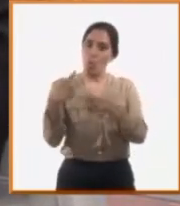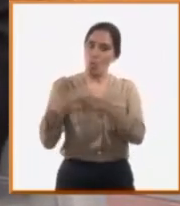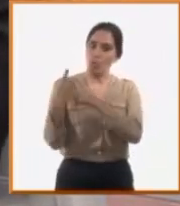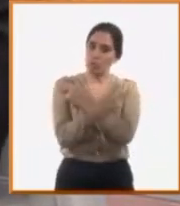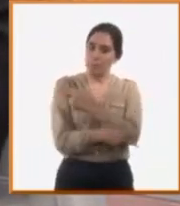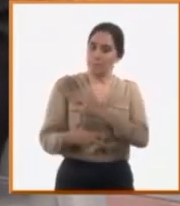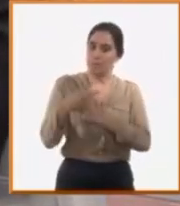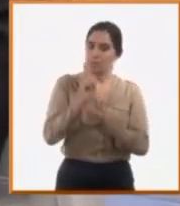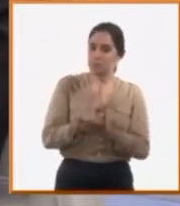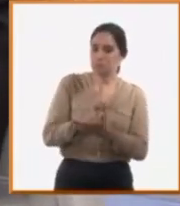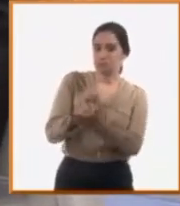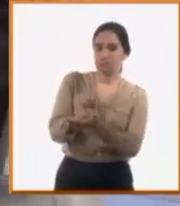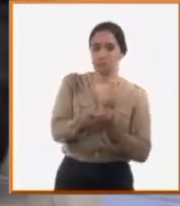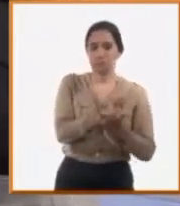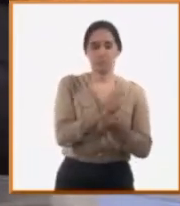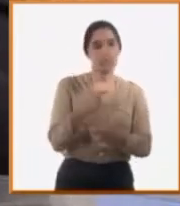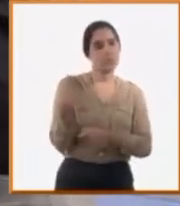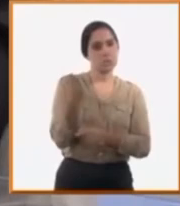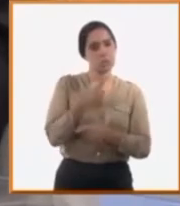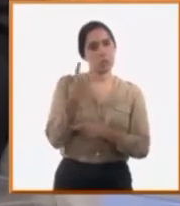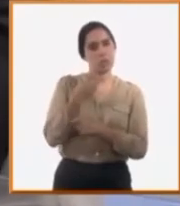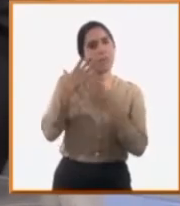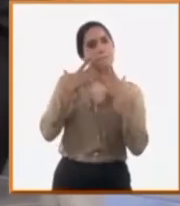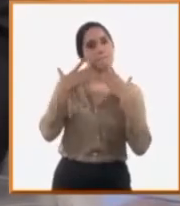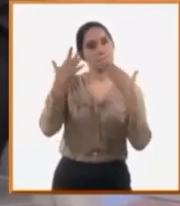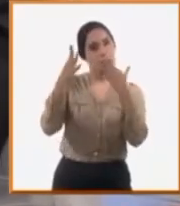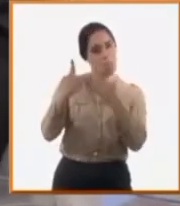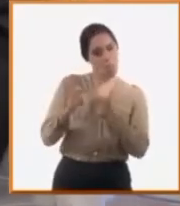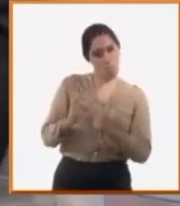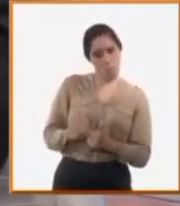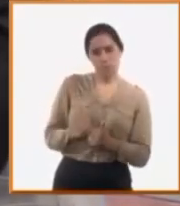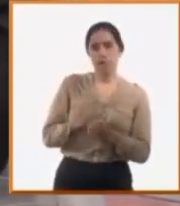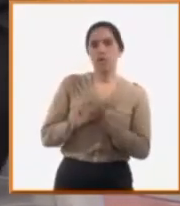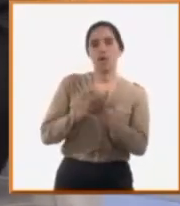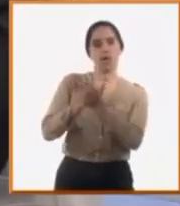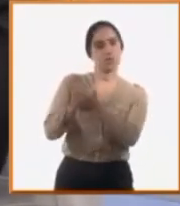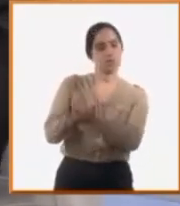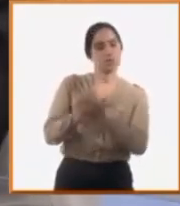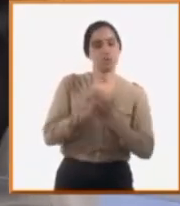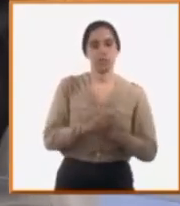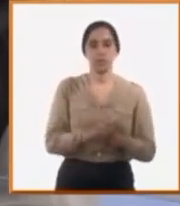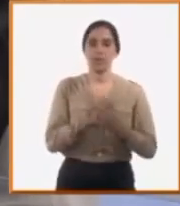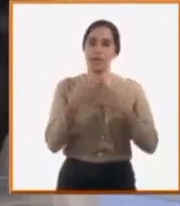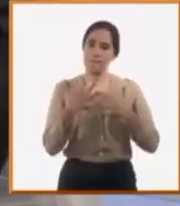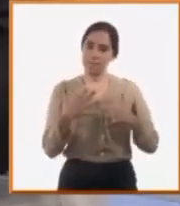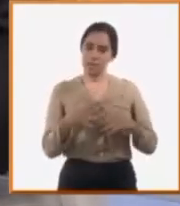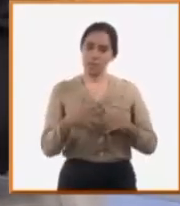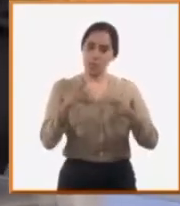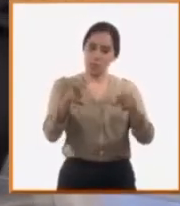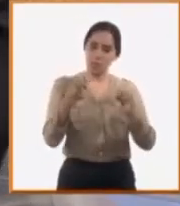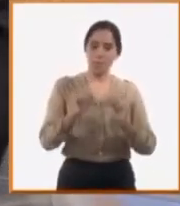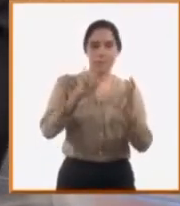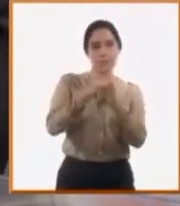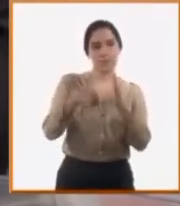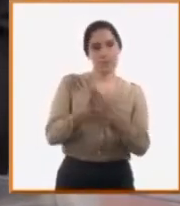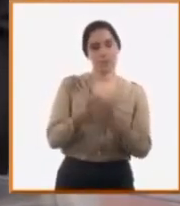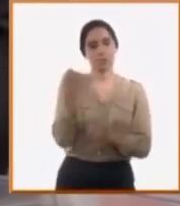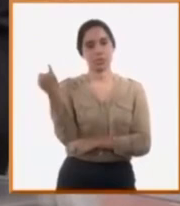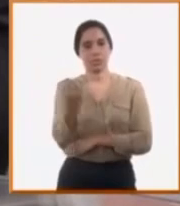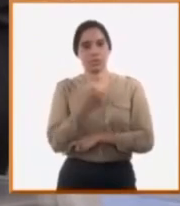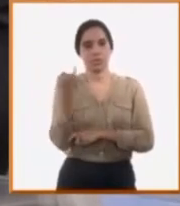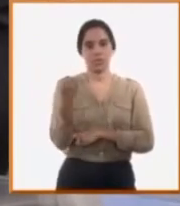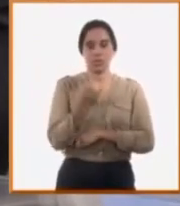repercusión y un muy buena acogida y Esperamos que se concrete no nuos proyectos internacionales nuevos